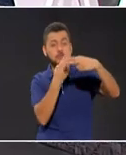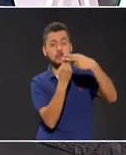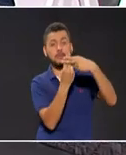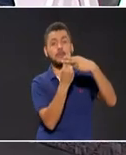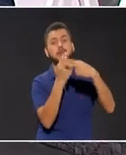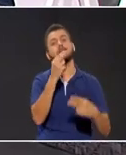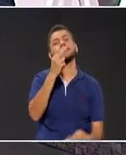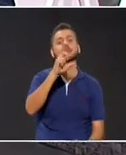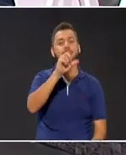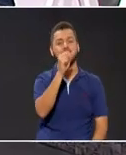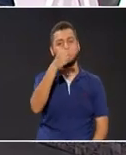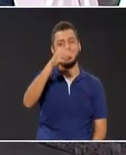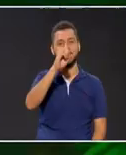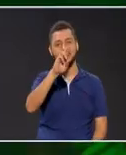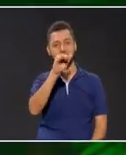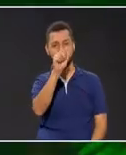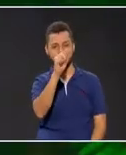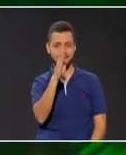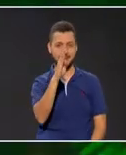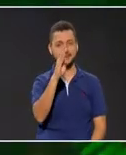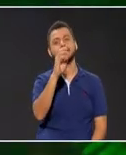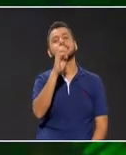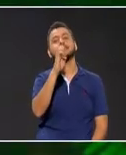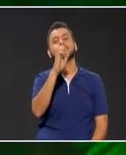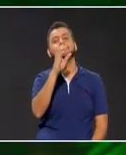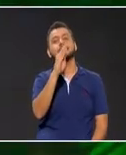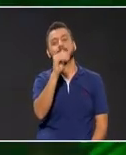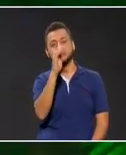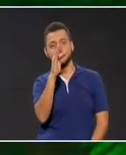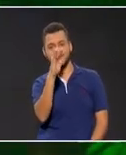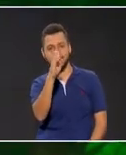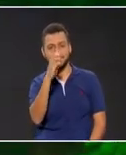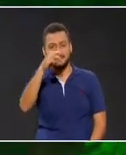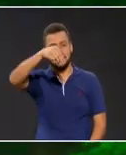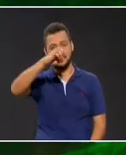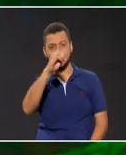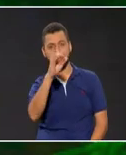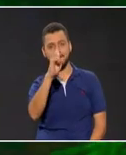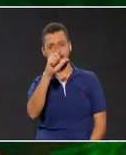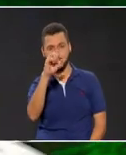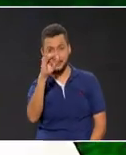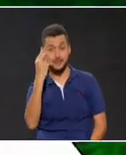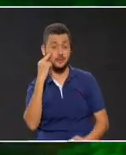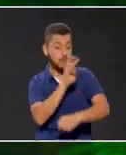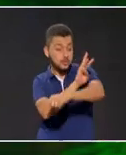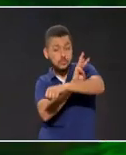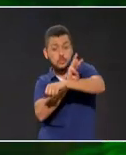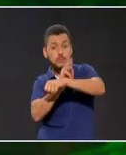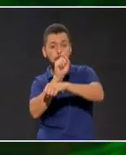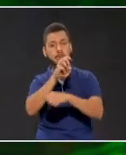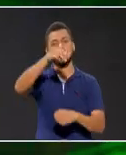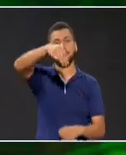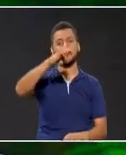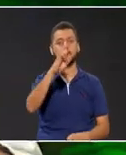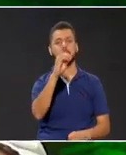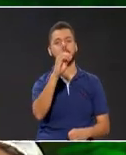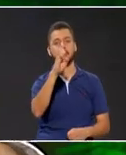Debate. Estamos en directo por Telemedellín y además a través de la señal digital de www.telemedellín.tv y